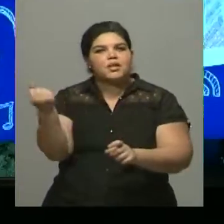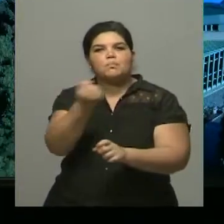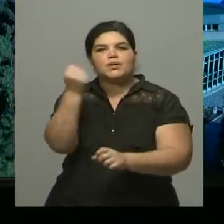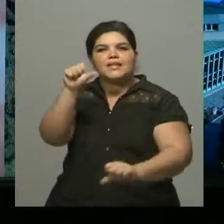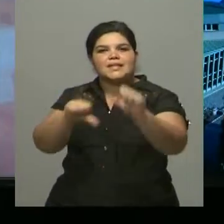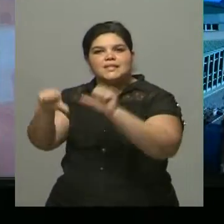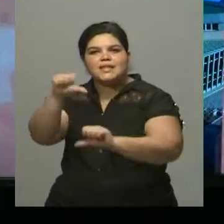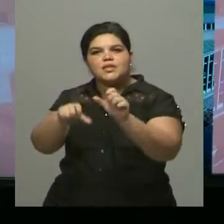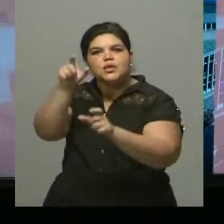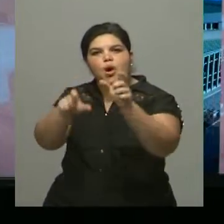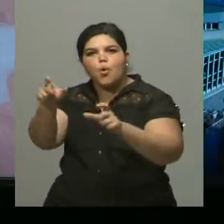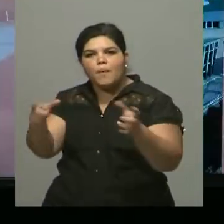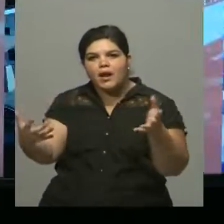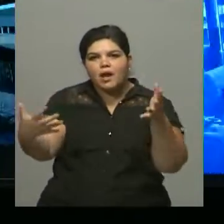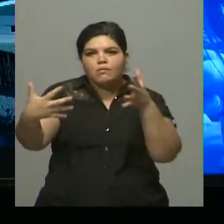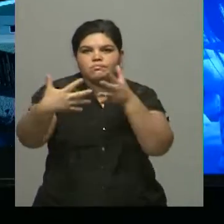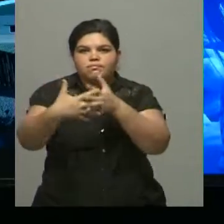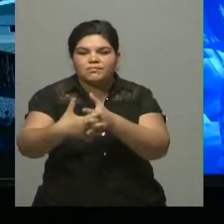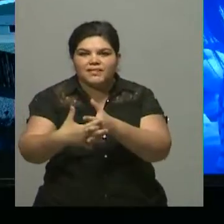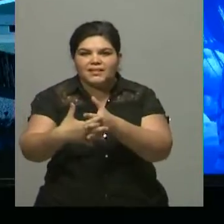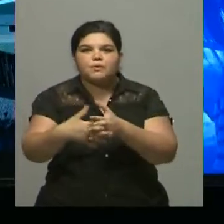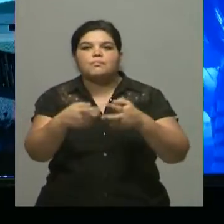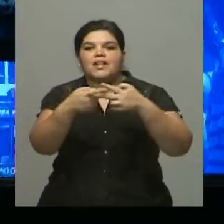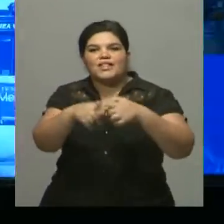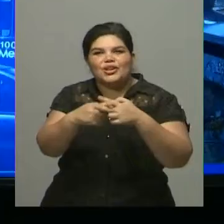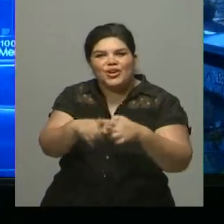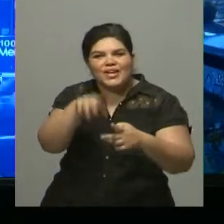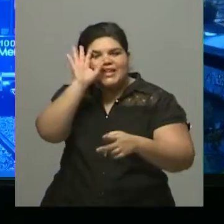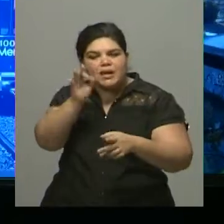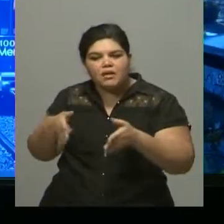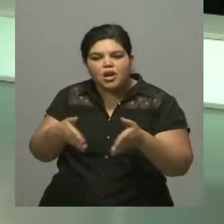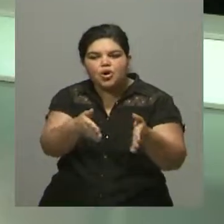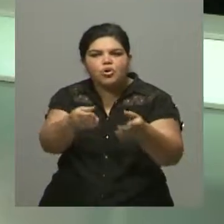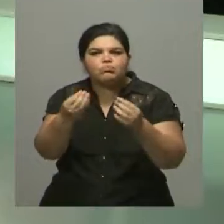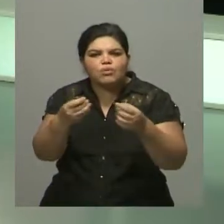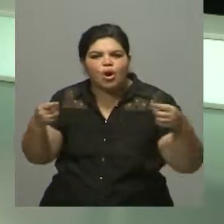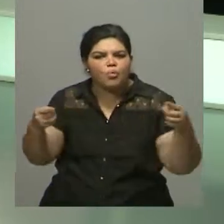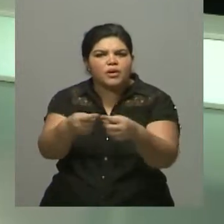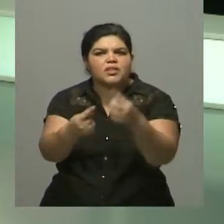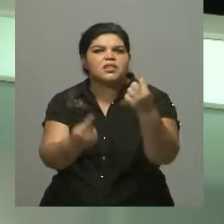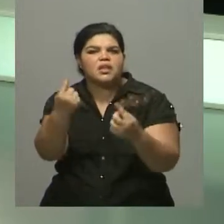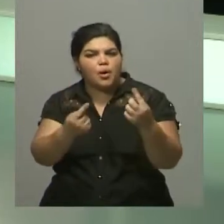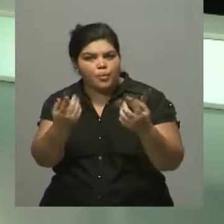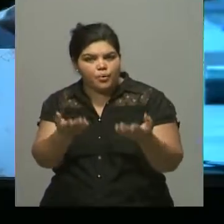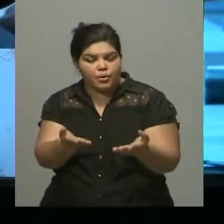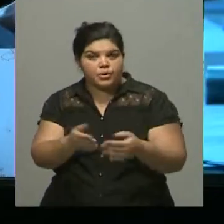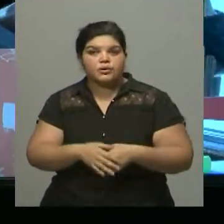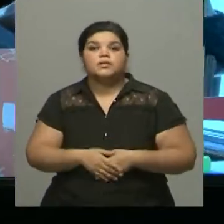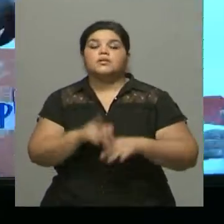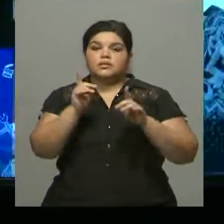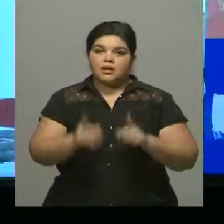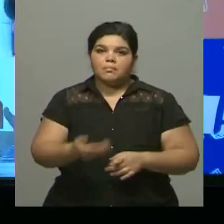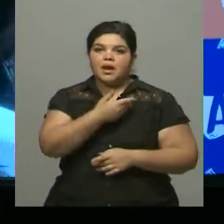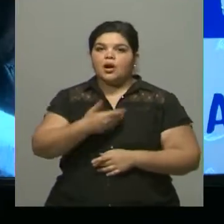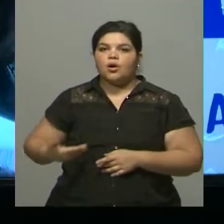procesos de avance de la tecnología y poder ver ese avance hacia dónde va. Y también en la gestión pública, que por ahí es lo